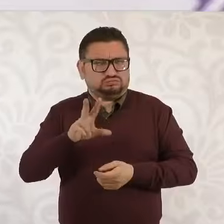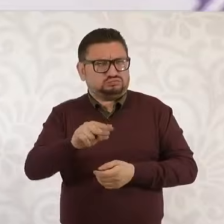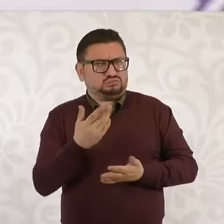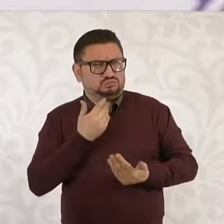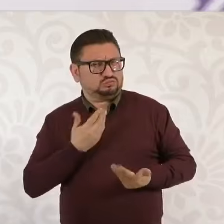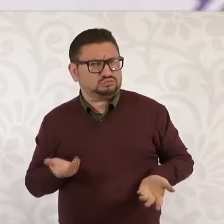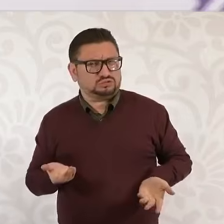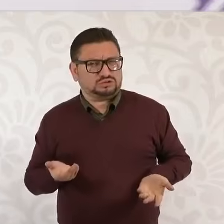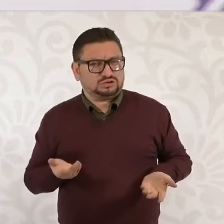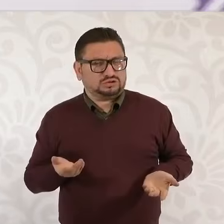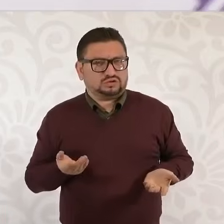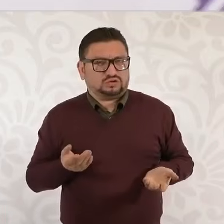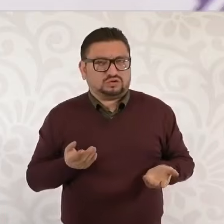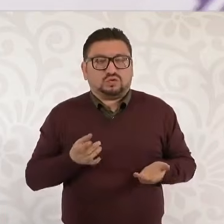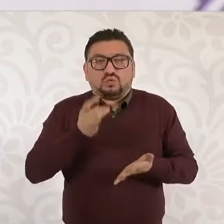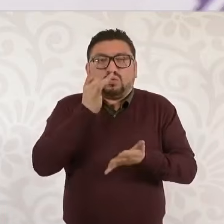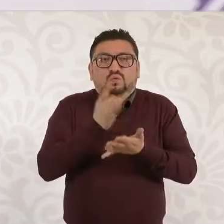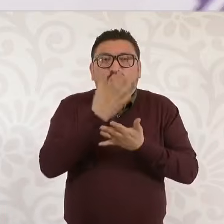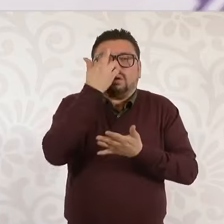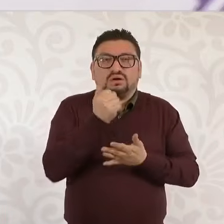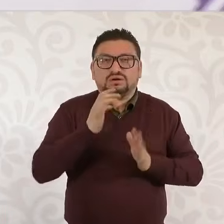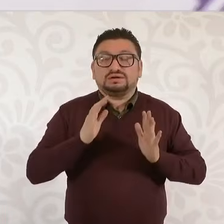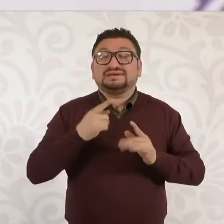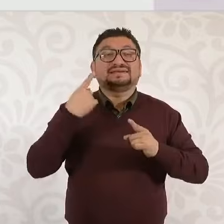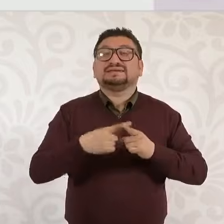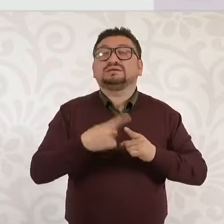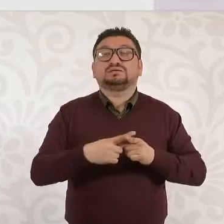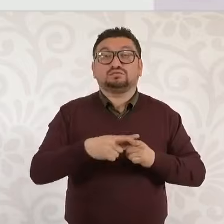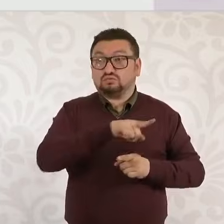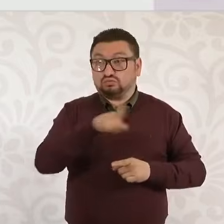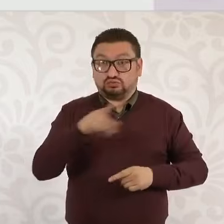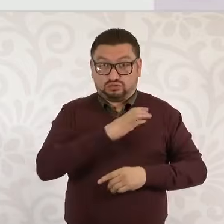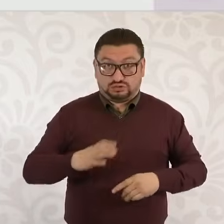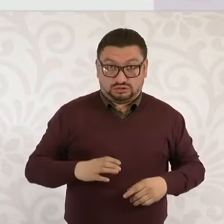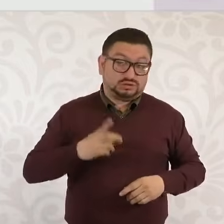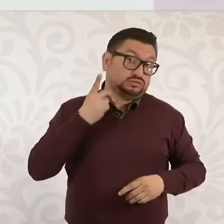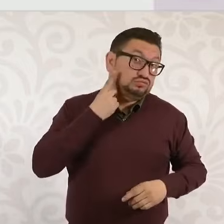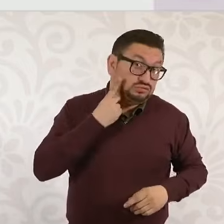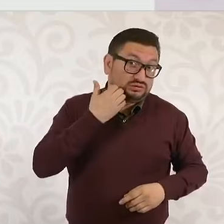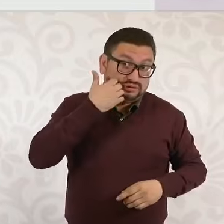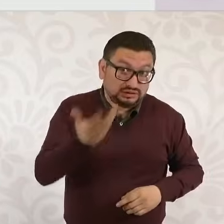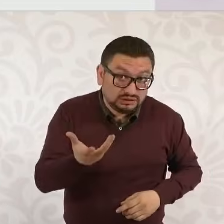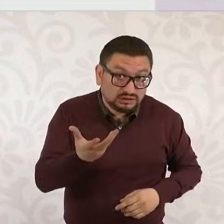Es algo muy racional, que quien quiera ser diputado se vaya a buscar su